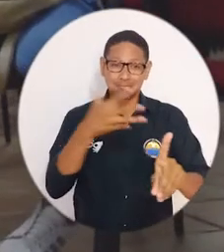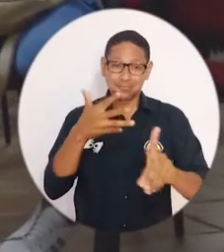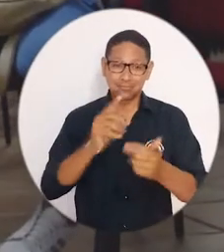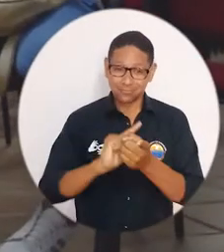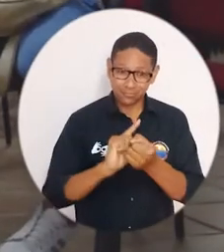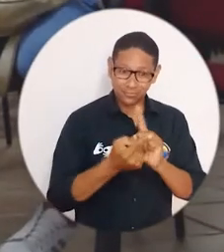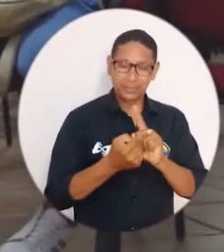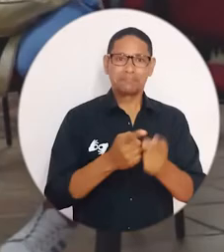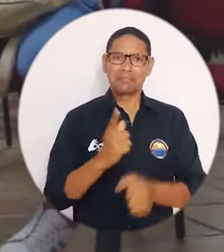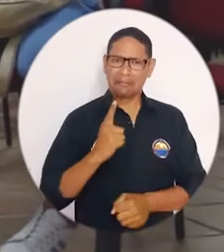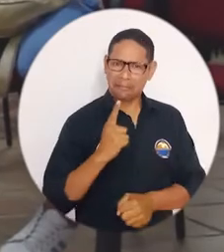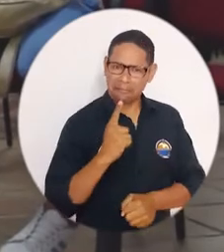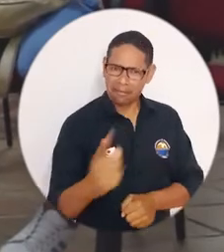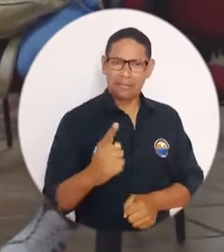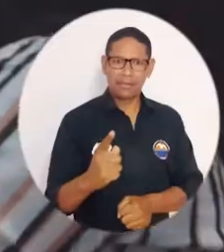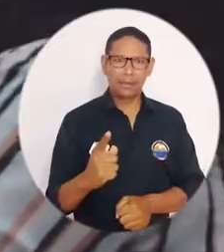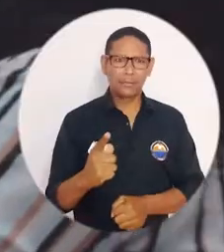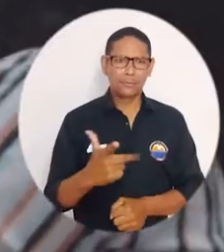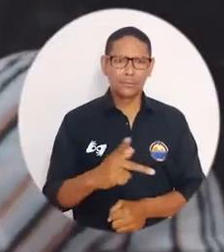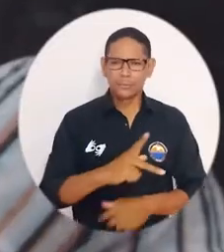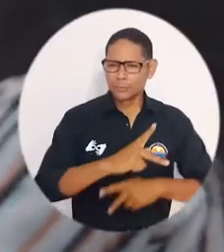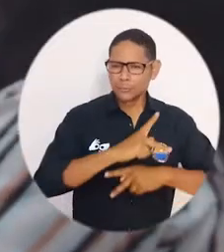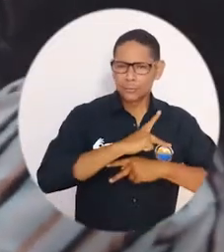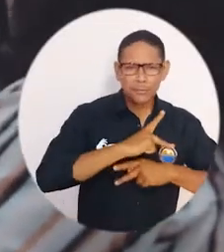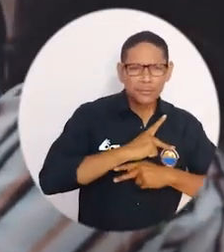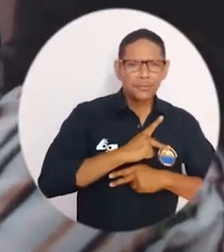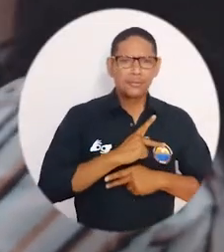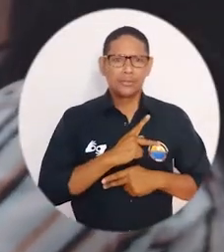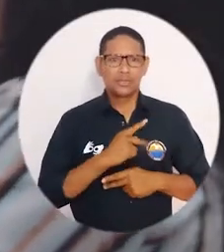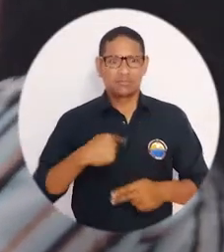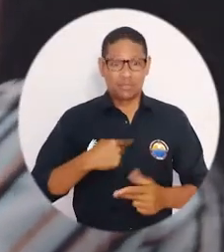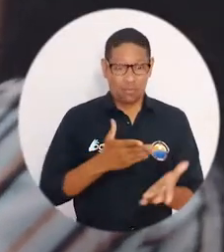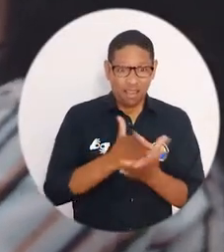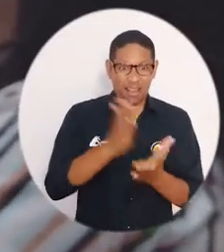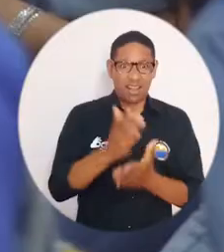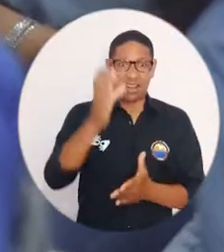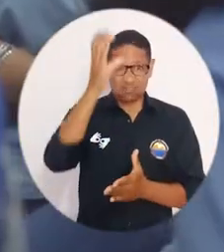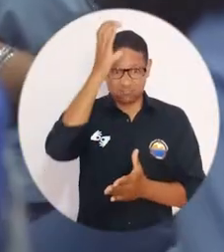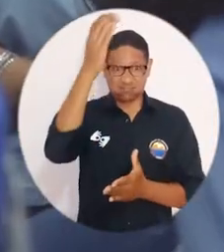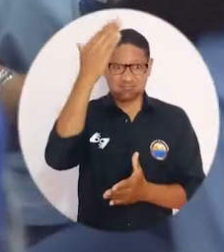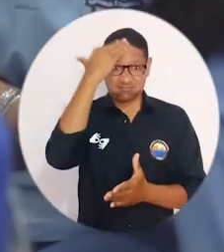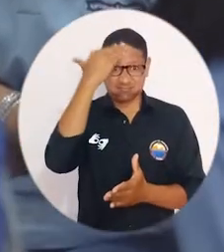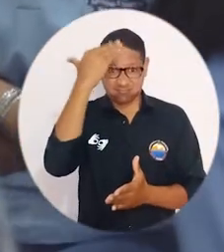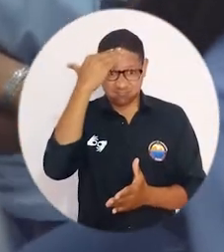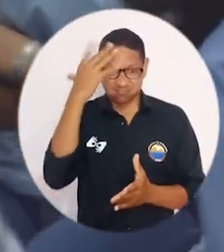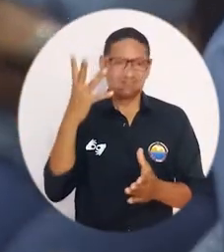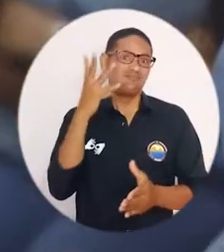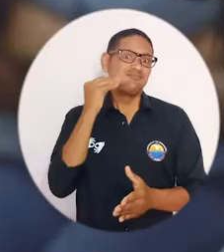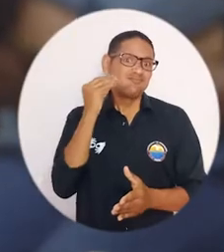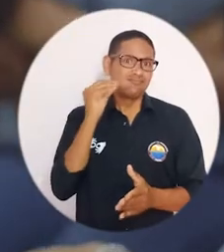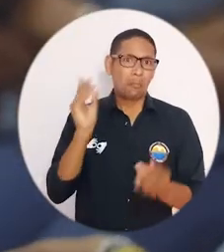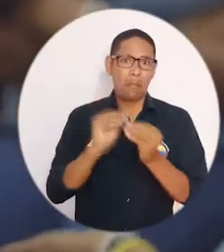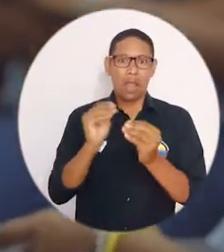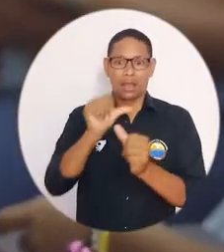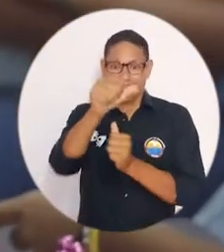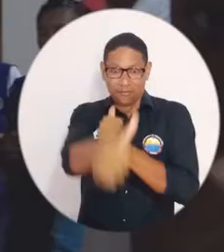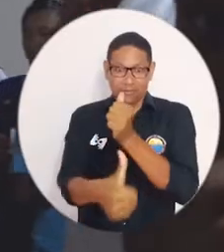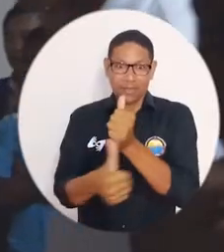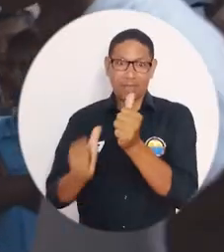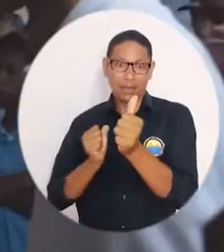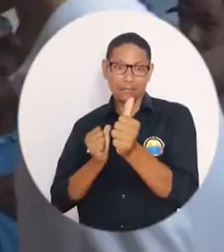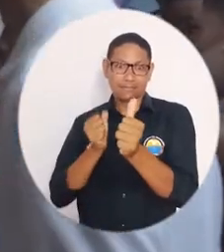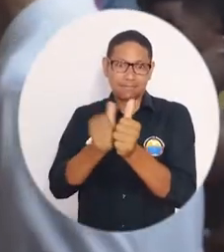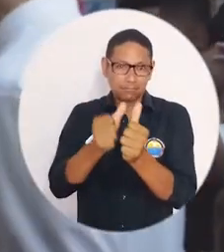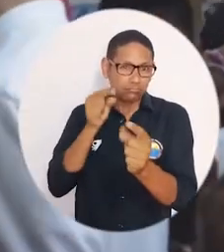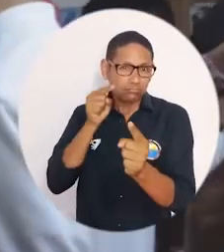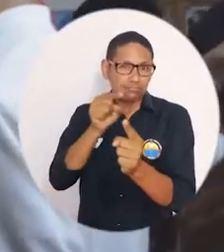territorio, a través del liderazgo, el sentido de pertenencia y los conocimientos de sus áreas de formación, con el acompañamiento de la Vicerrectoría de